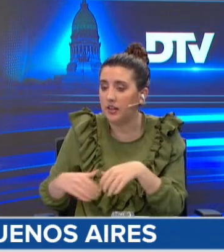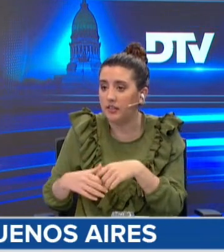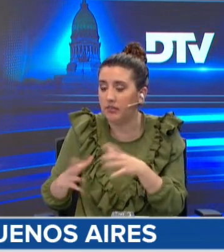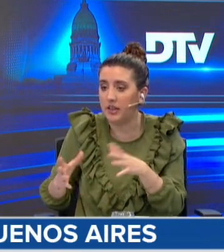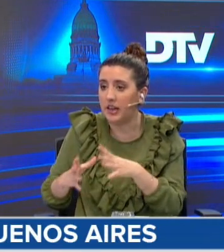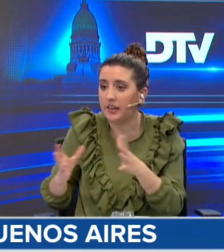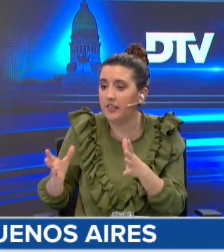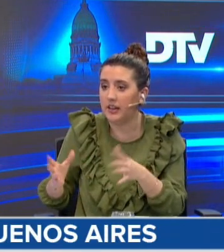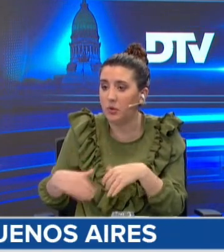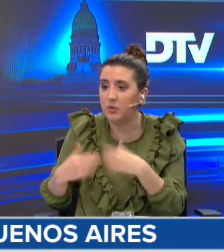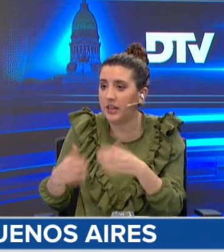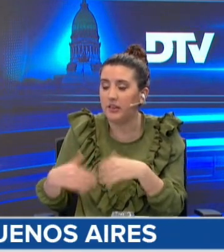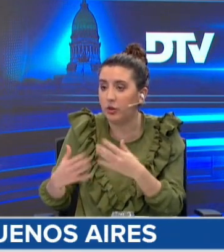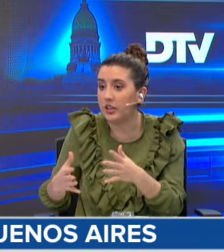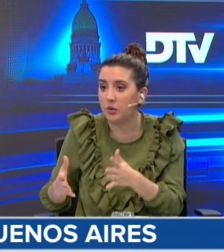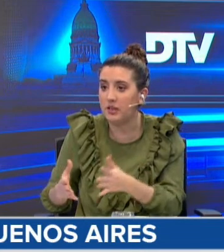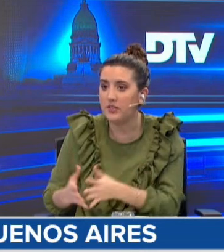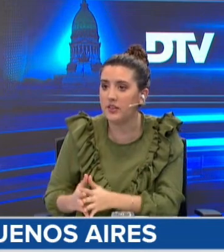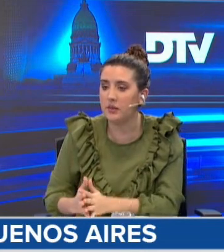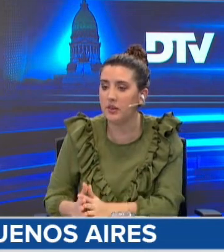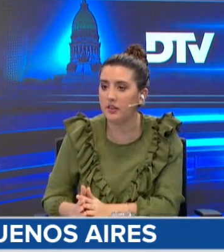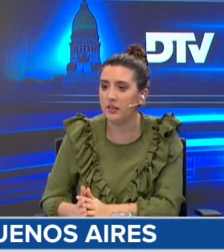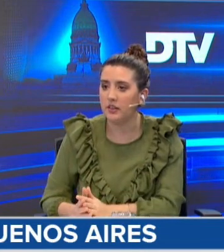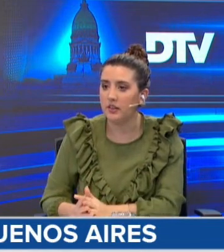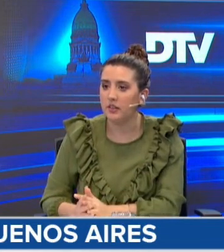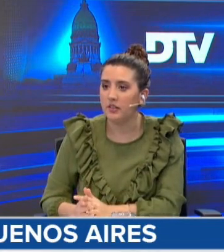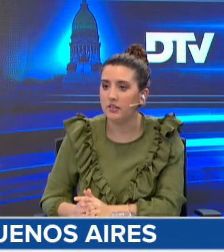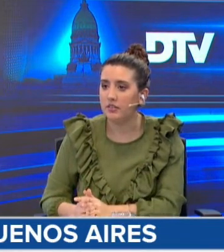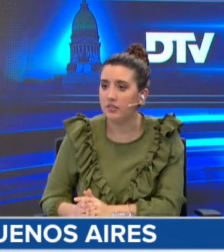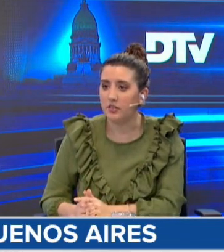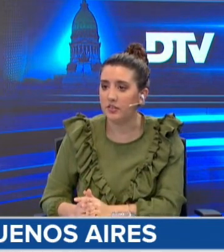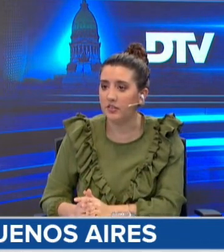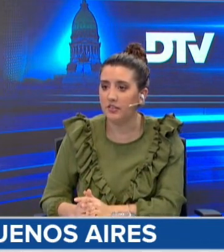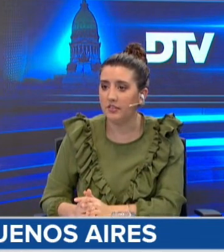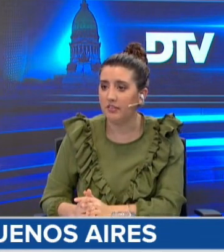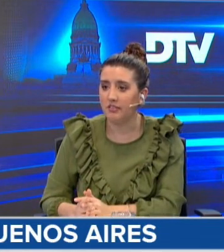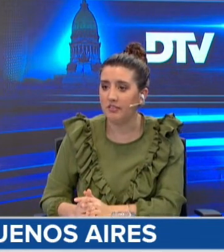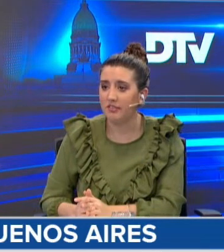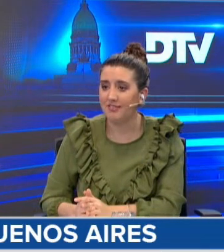vista, en agenda, volver o retomar ese tema? No.